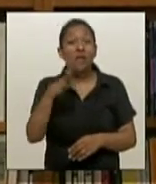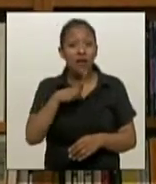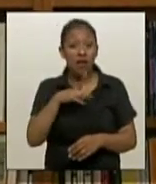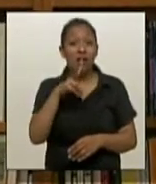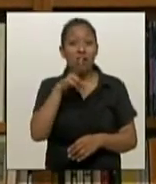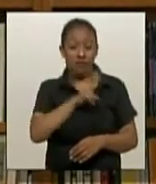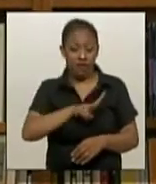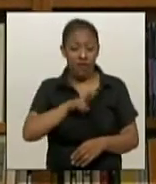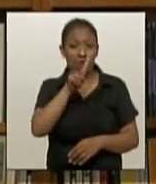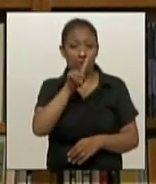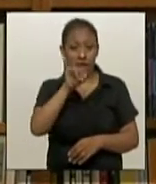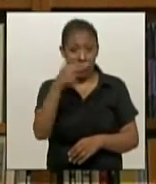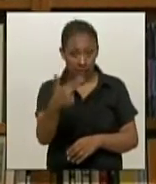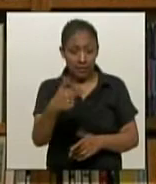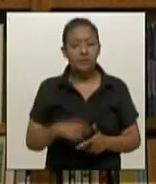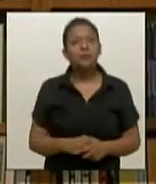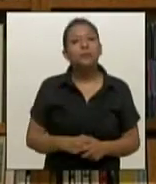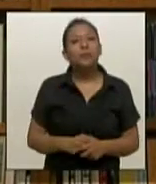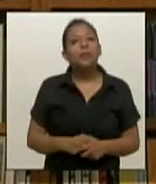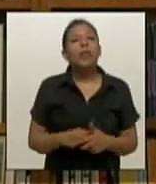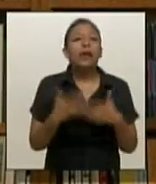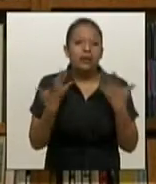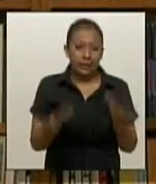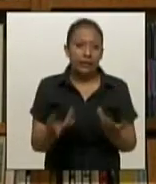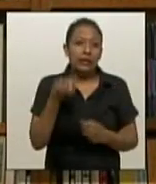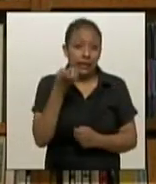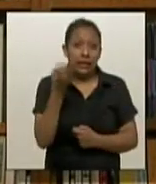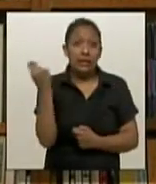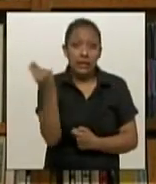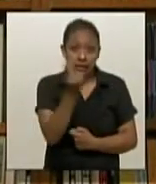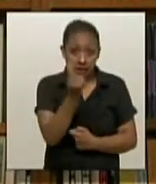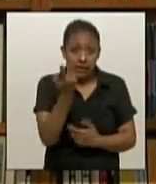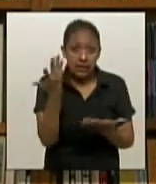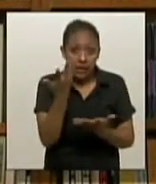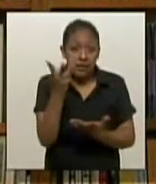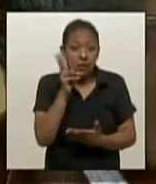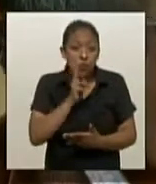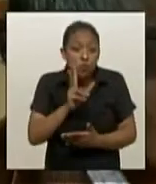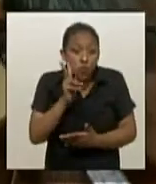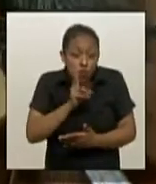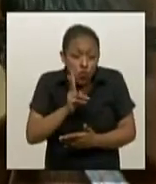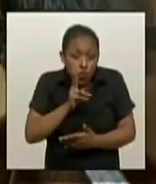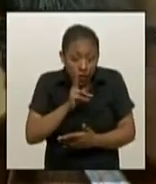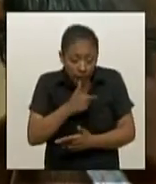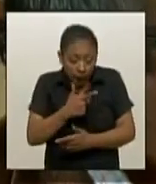del VIH. Entonces, es necesario hacerse la prueba porque